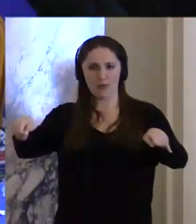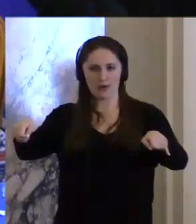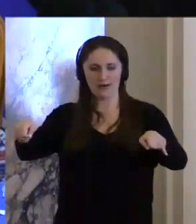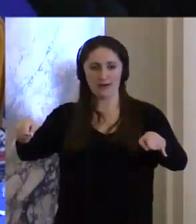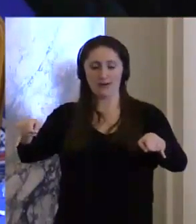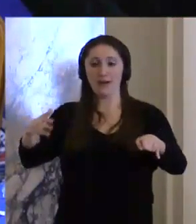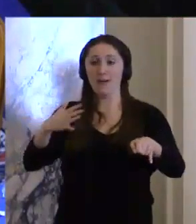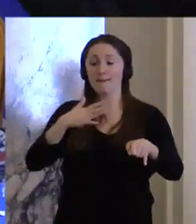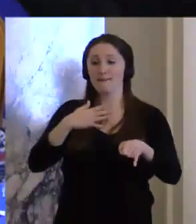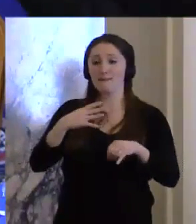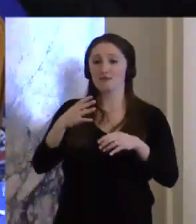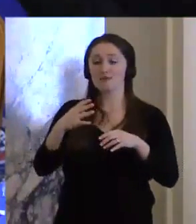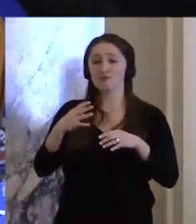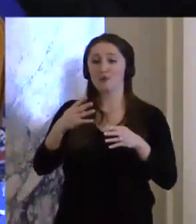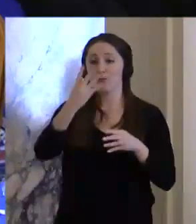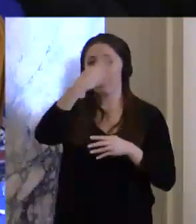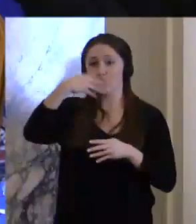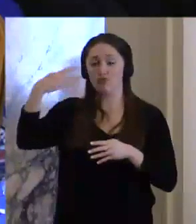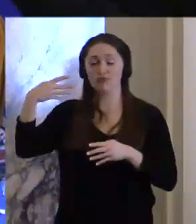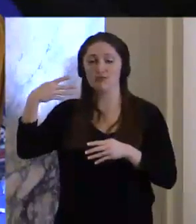como criminales?